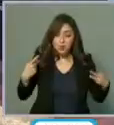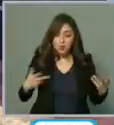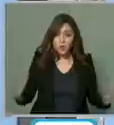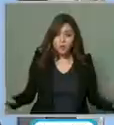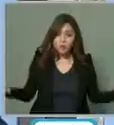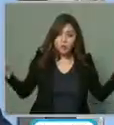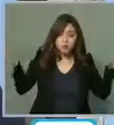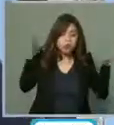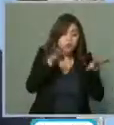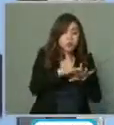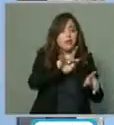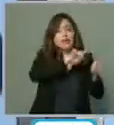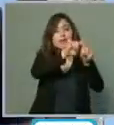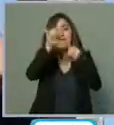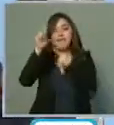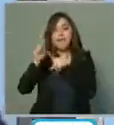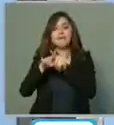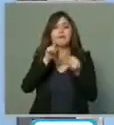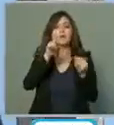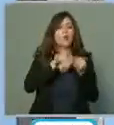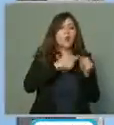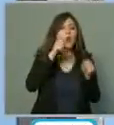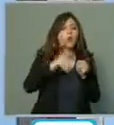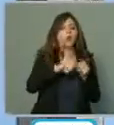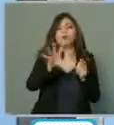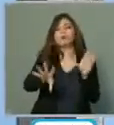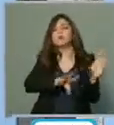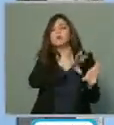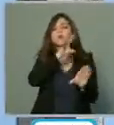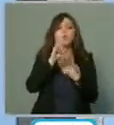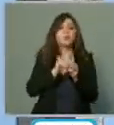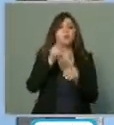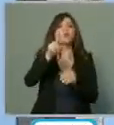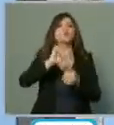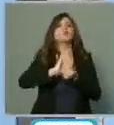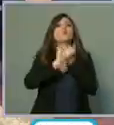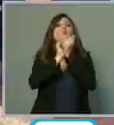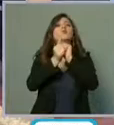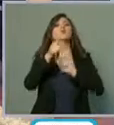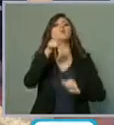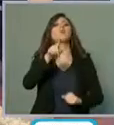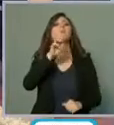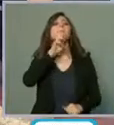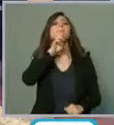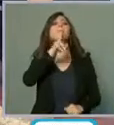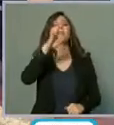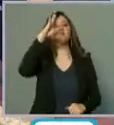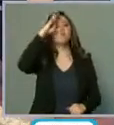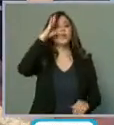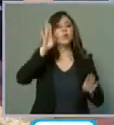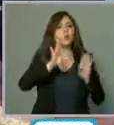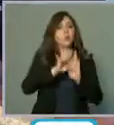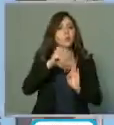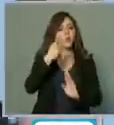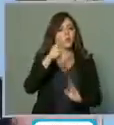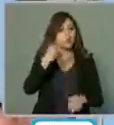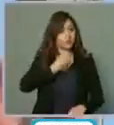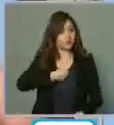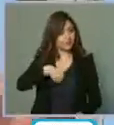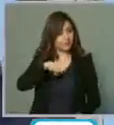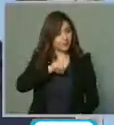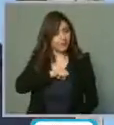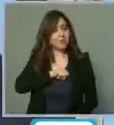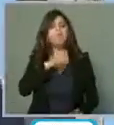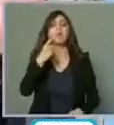grises, de colores y ver las cosas totalitariamente, eres más sano. Antes veíamos la vida como